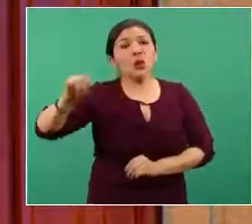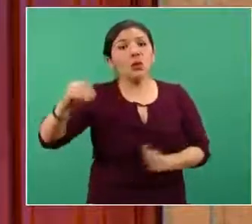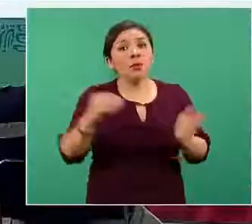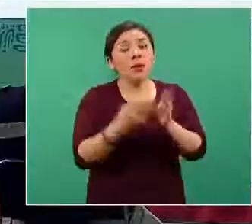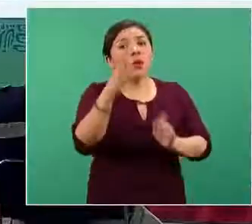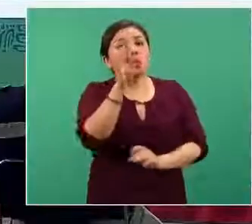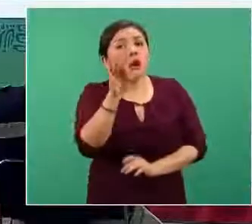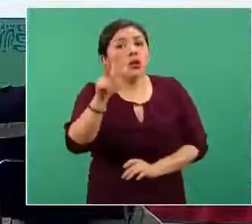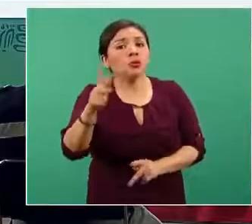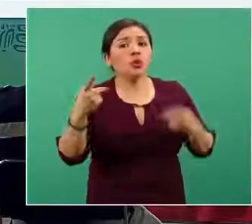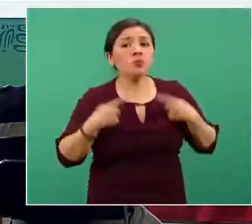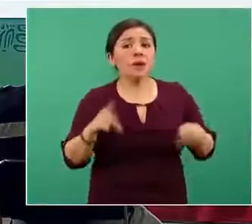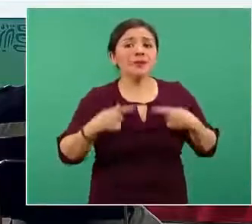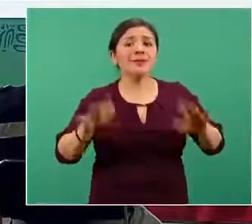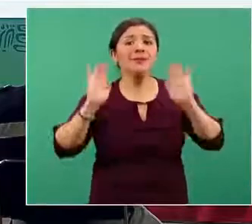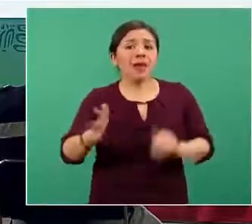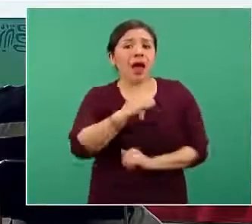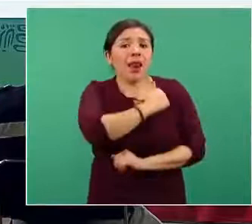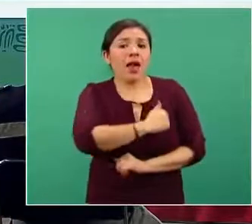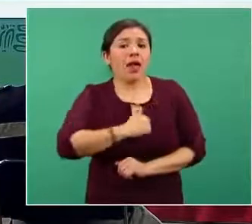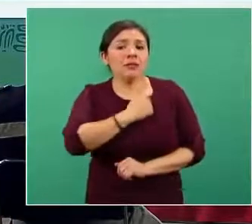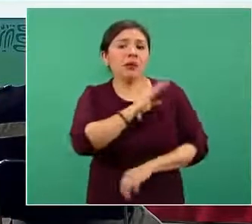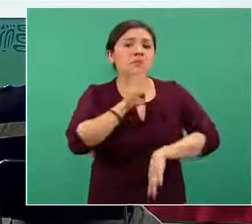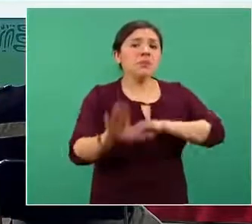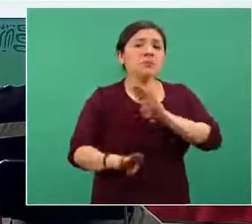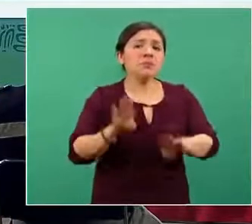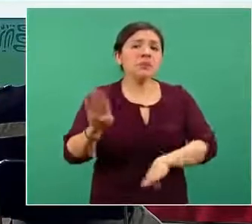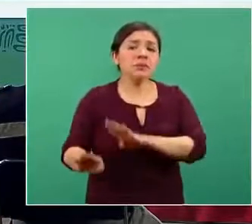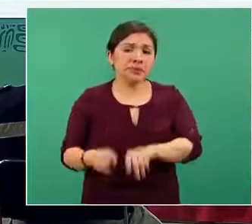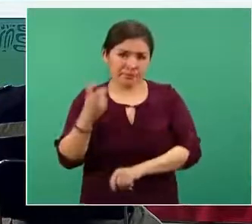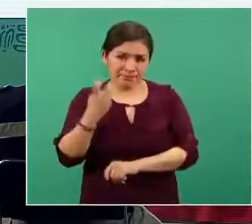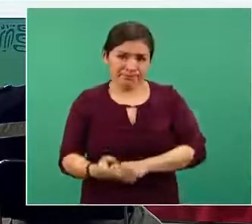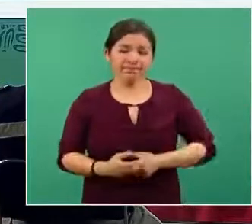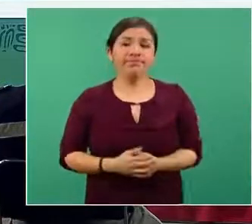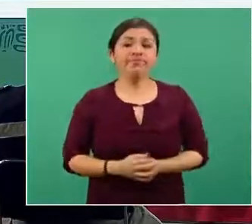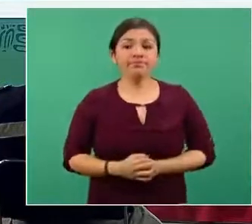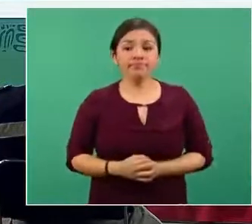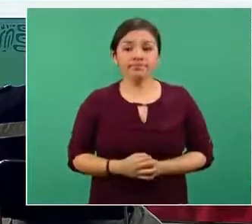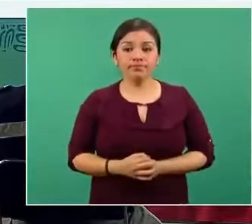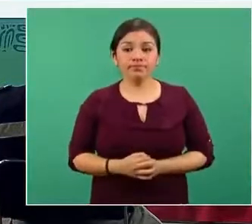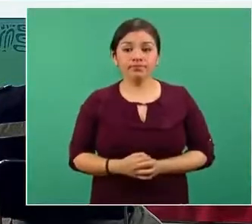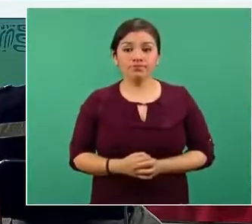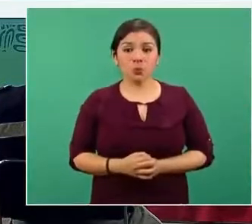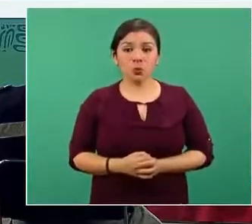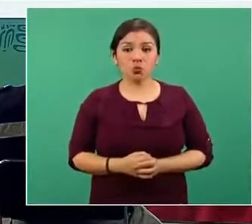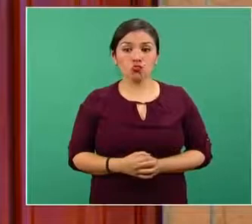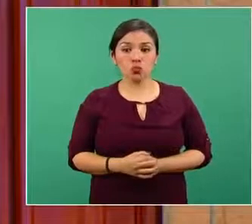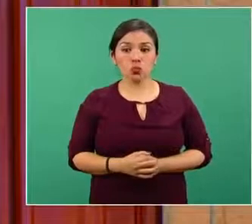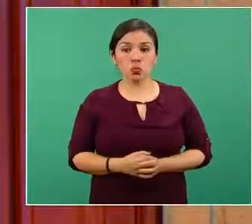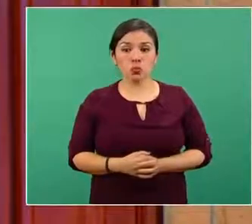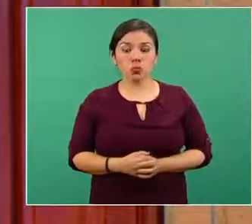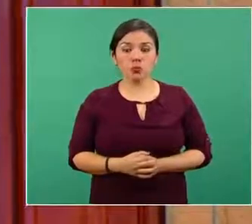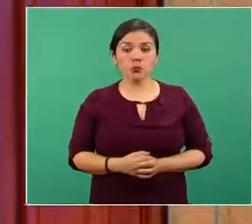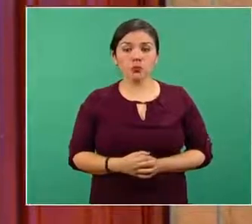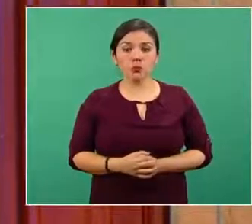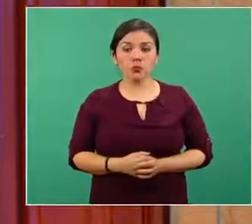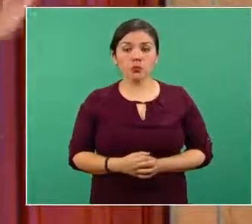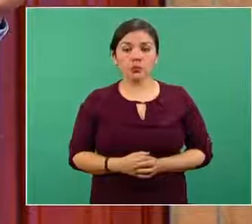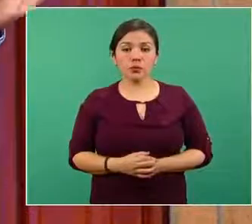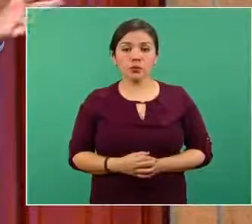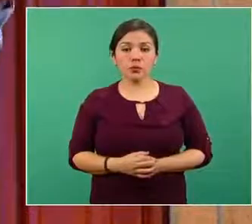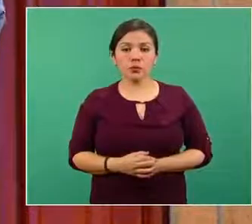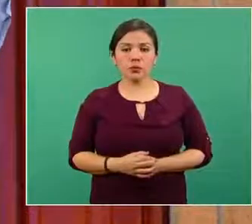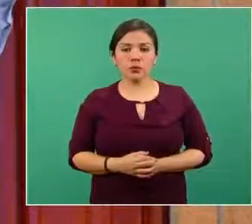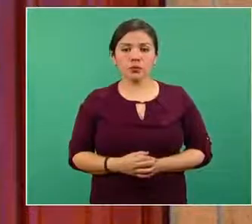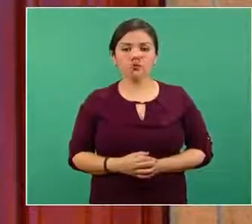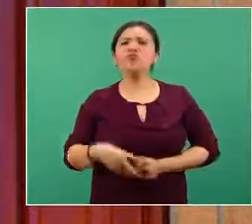199.048 las personas que lamentablemente tuvieron este desenlace. Si vemos la siguiente diapositiva,